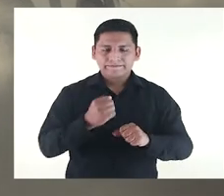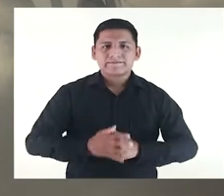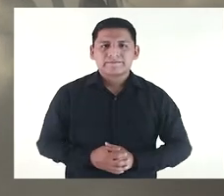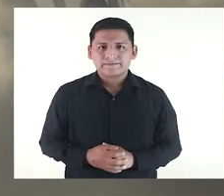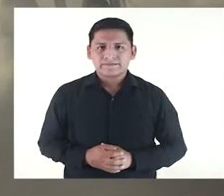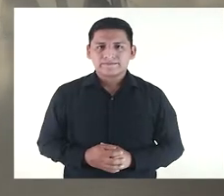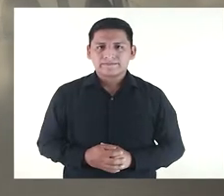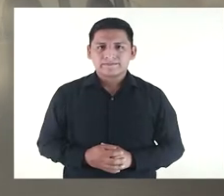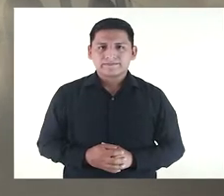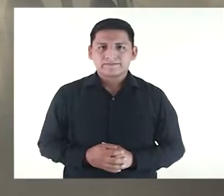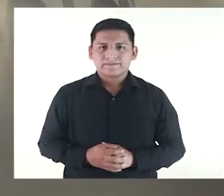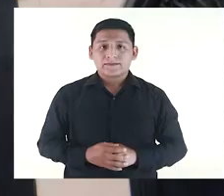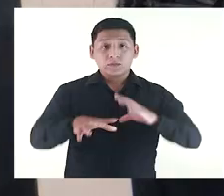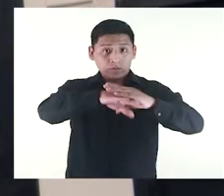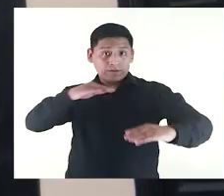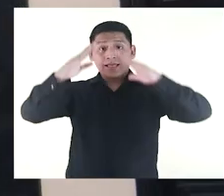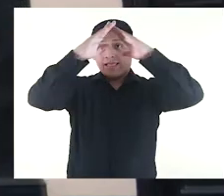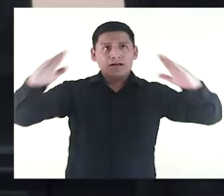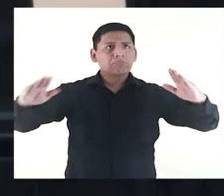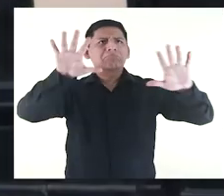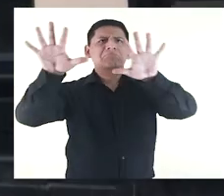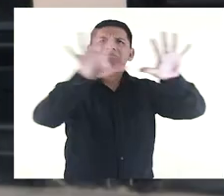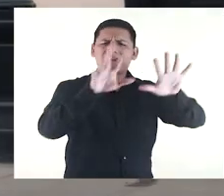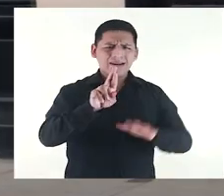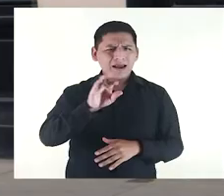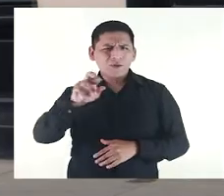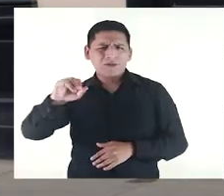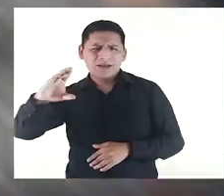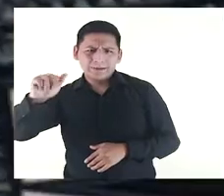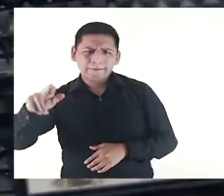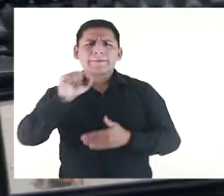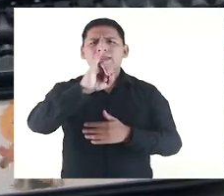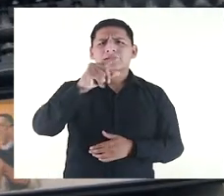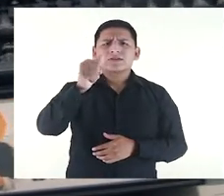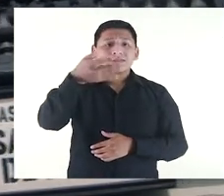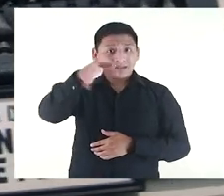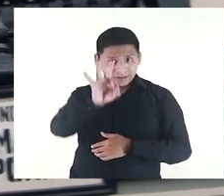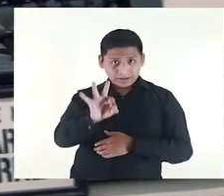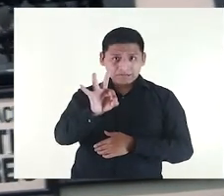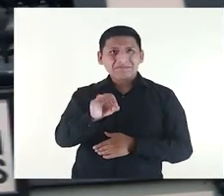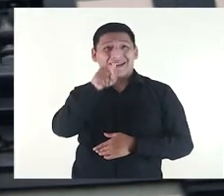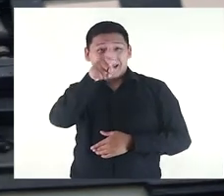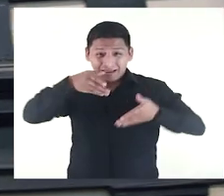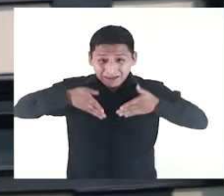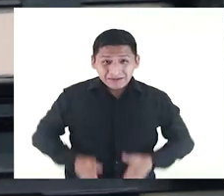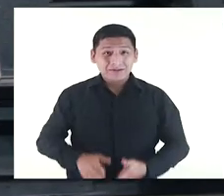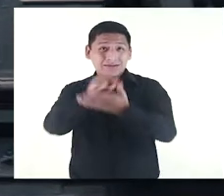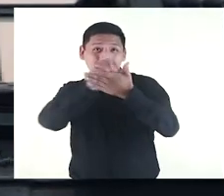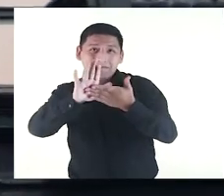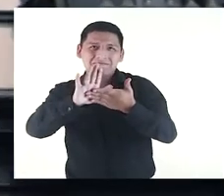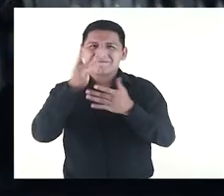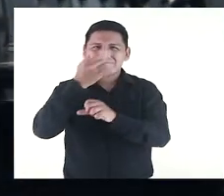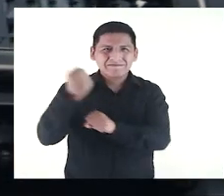Casa de San Martín de Porres. Por fuera esta casa parece una casona republicana del siglo XIX. Imposible